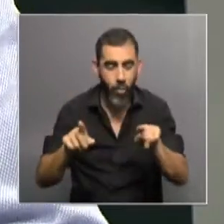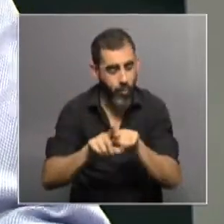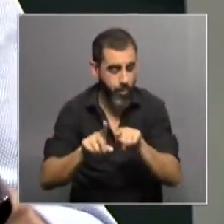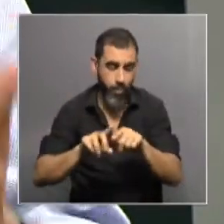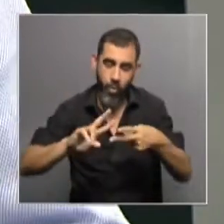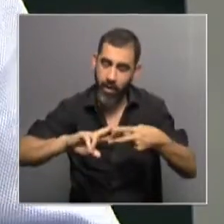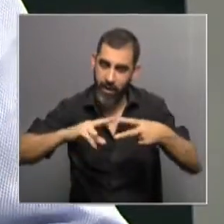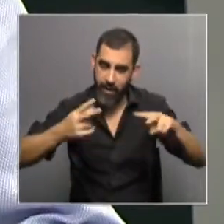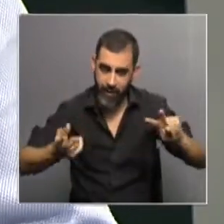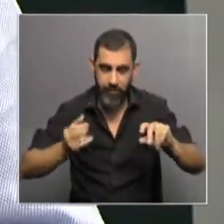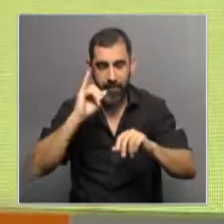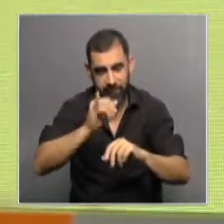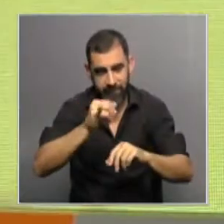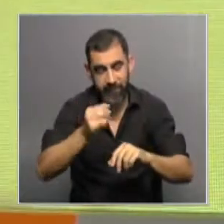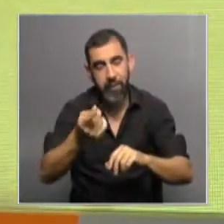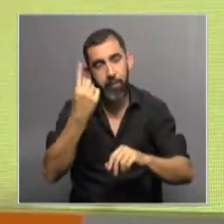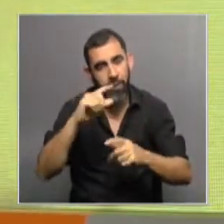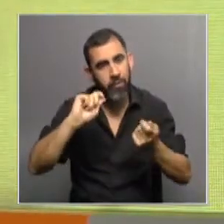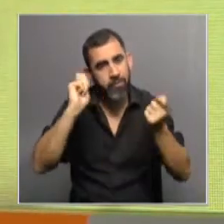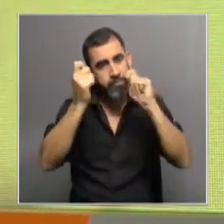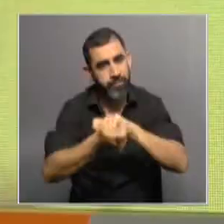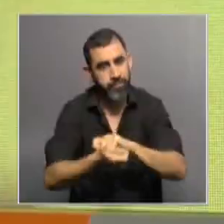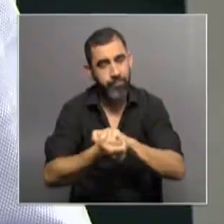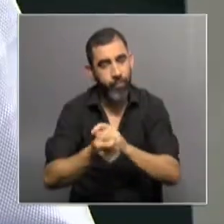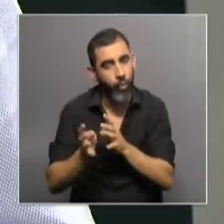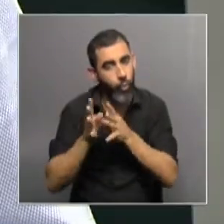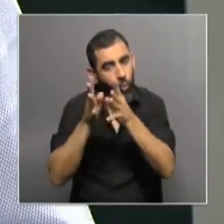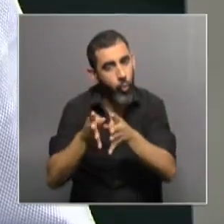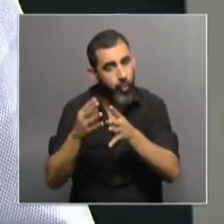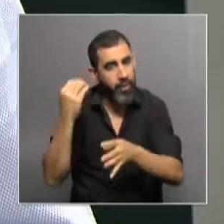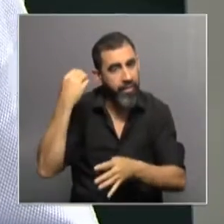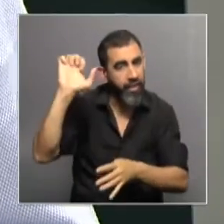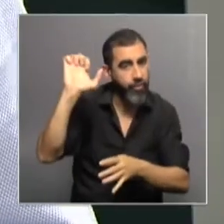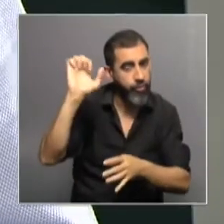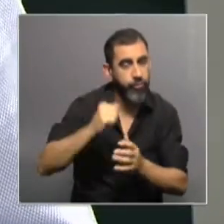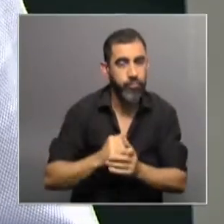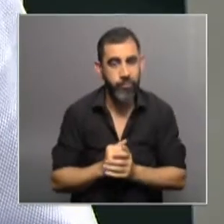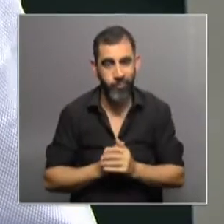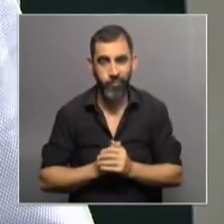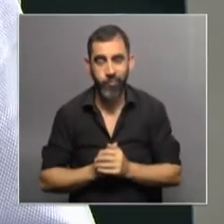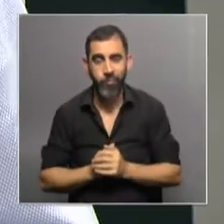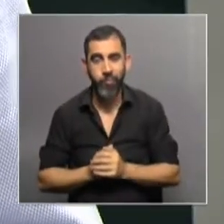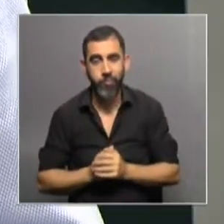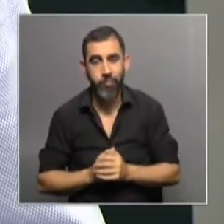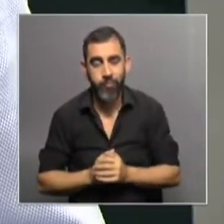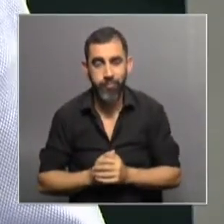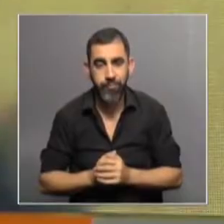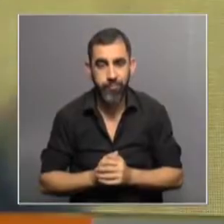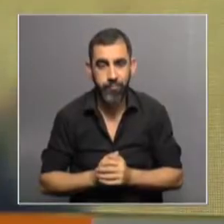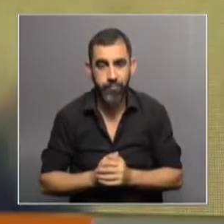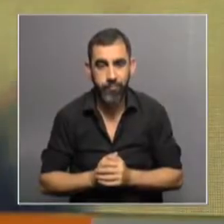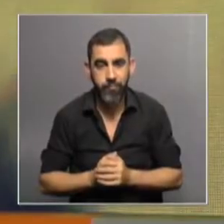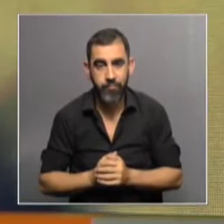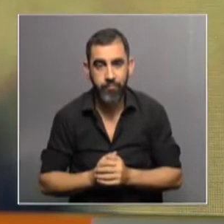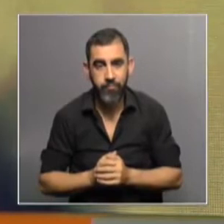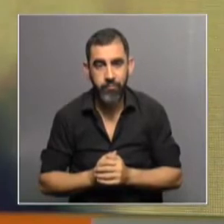genética seguimos hablando de aplicaciones de herramientas pero vamos a hablar del combate al delito o algo que va por ese lado Alexandra y